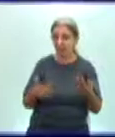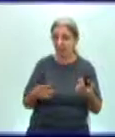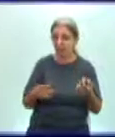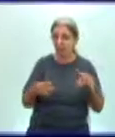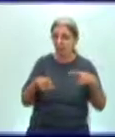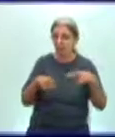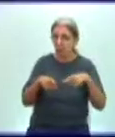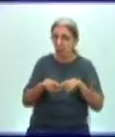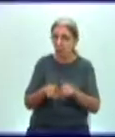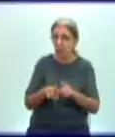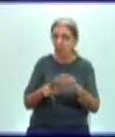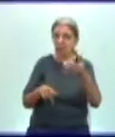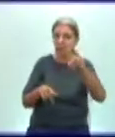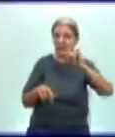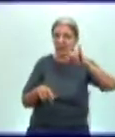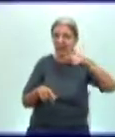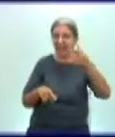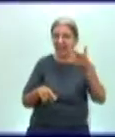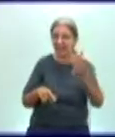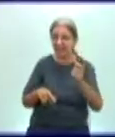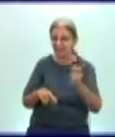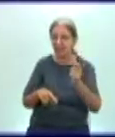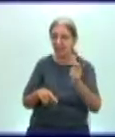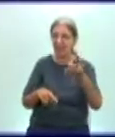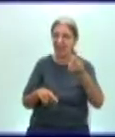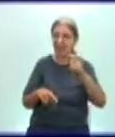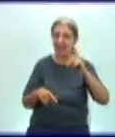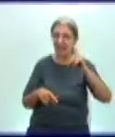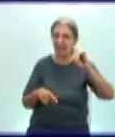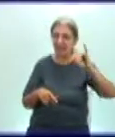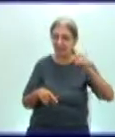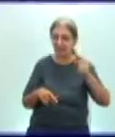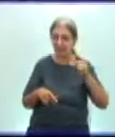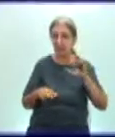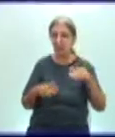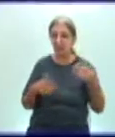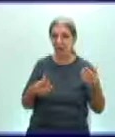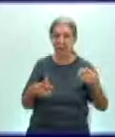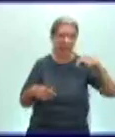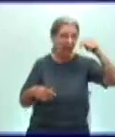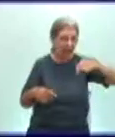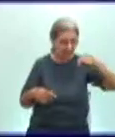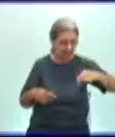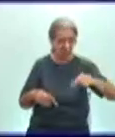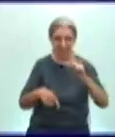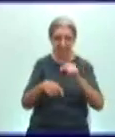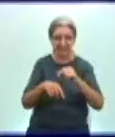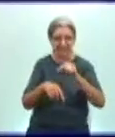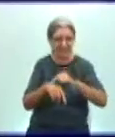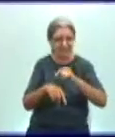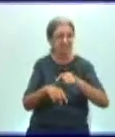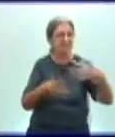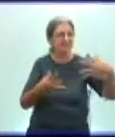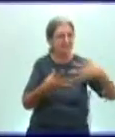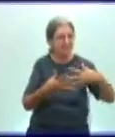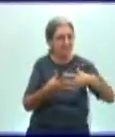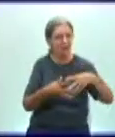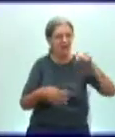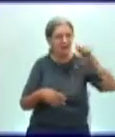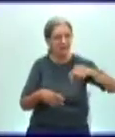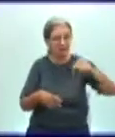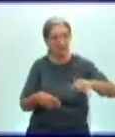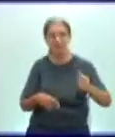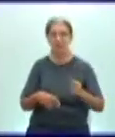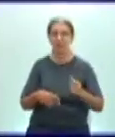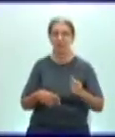otro adjetivo, el adjetivo actual, que los relaciona con la época, con el momento. ¿Cómo debo entender esta unidad?